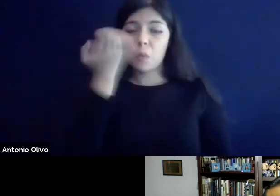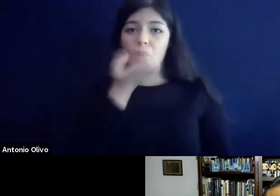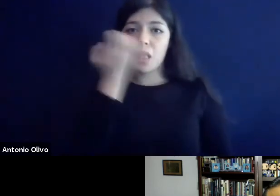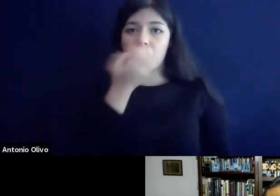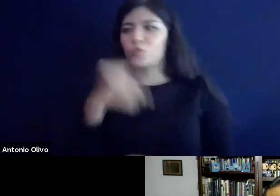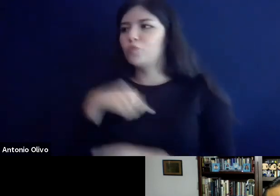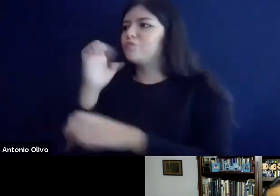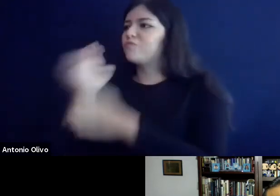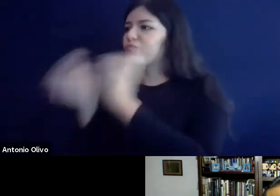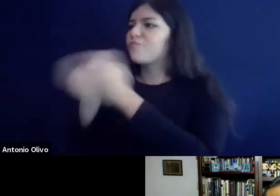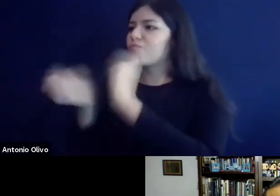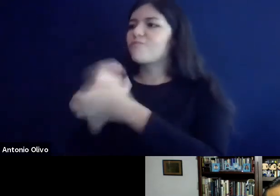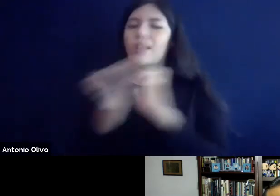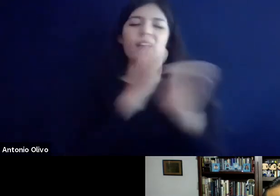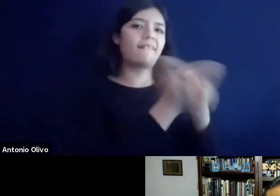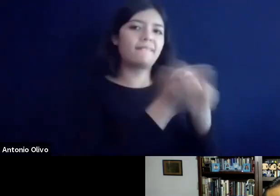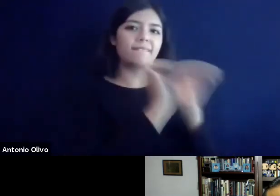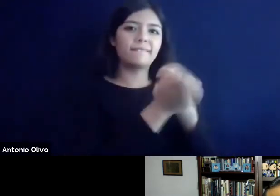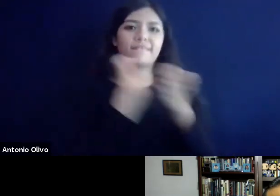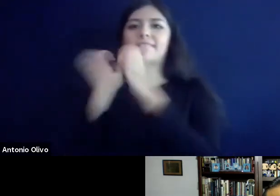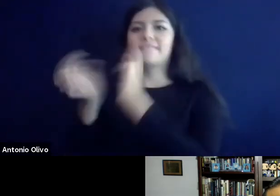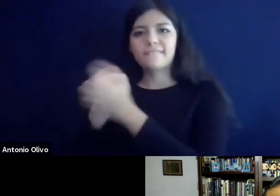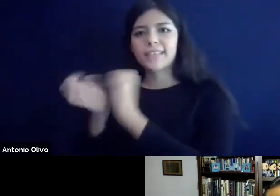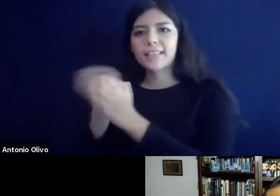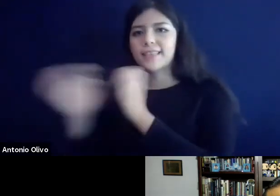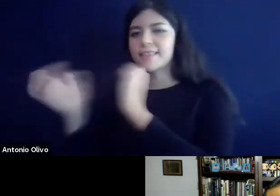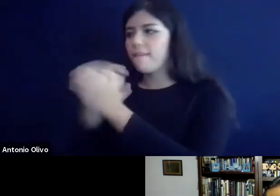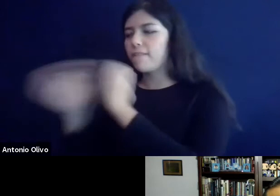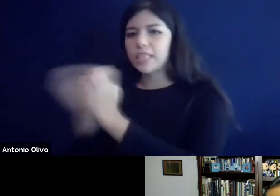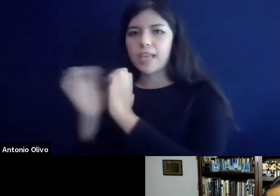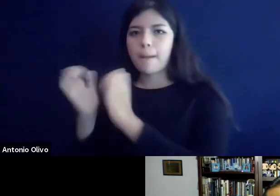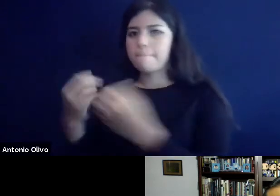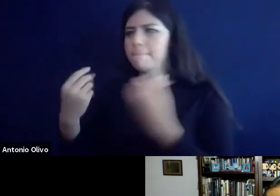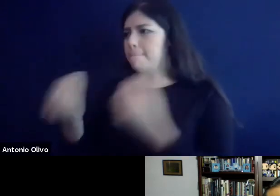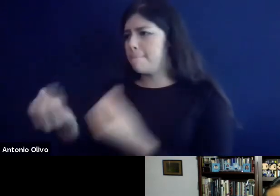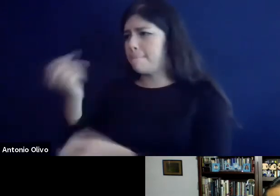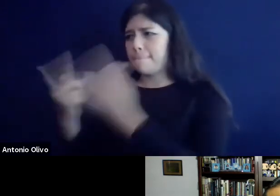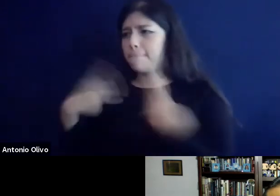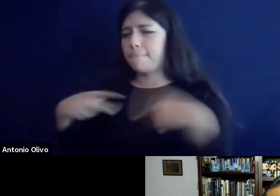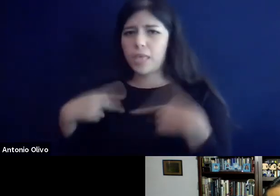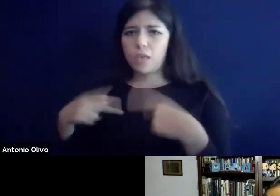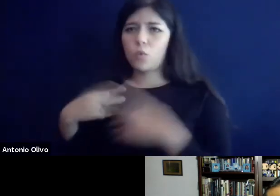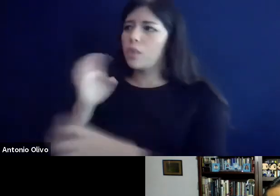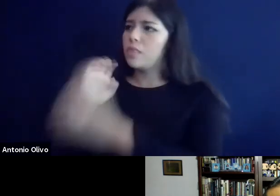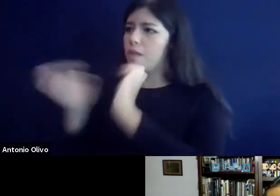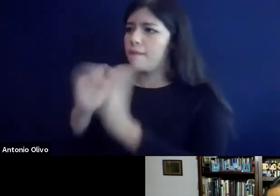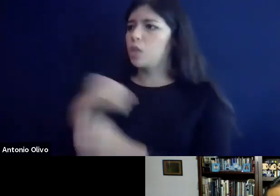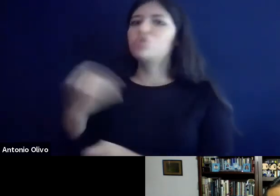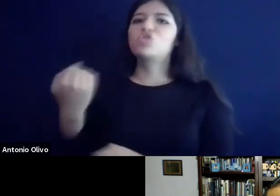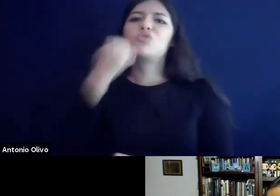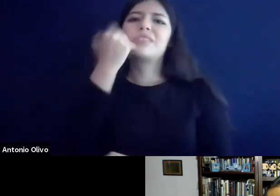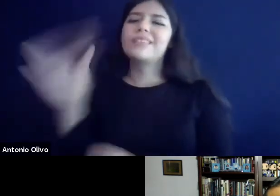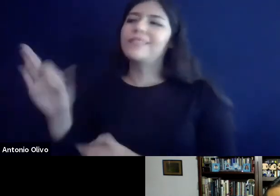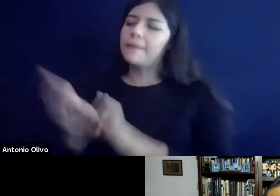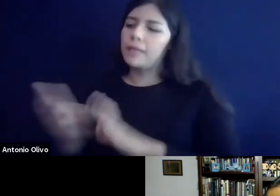actitudes, ¿no? Y el maestro, seguro, yo, sí, ¿no? Porque quieres conocer y quieres ver y quieres hacer, ¿no? He